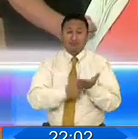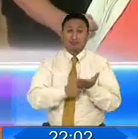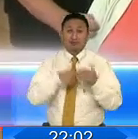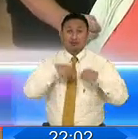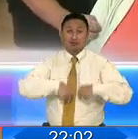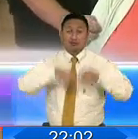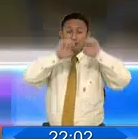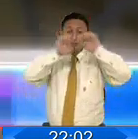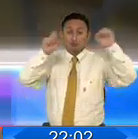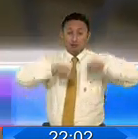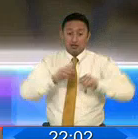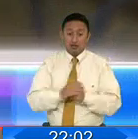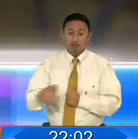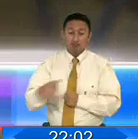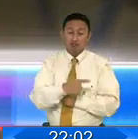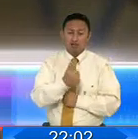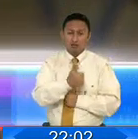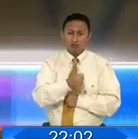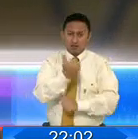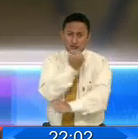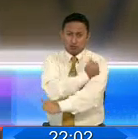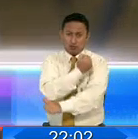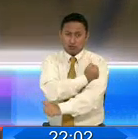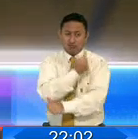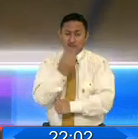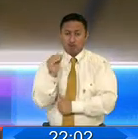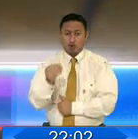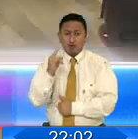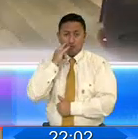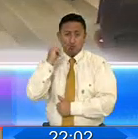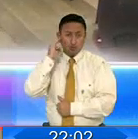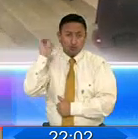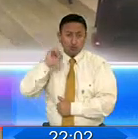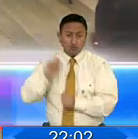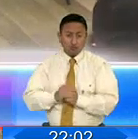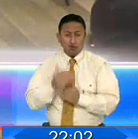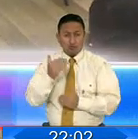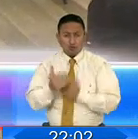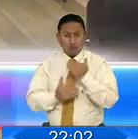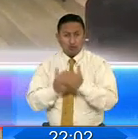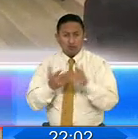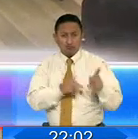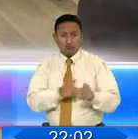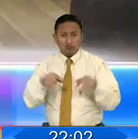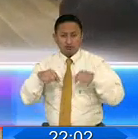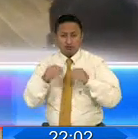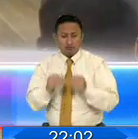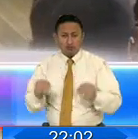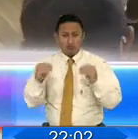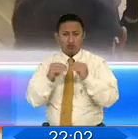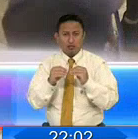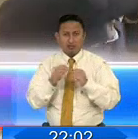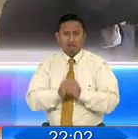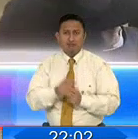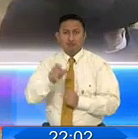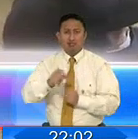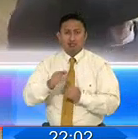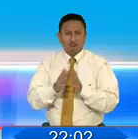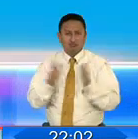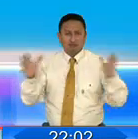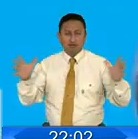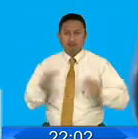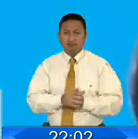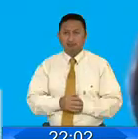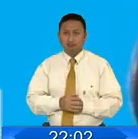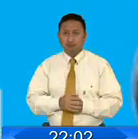las farmacéuticas sobre la efectividad de las vacunas en adolescentes y niños, irán actualizando su plan para abarcar la mayor población posible. El